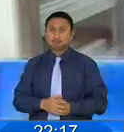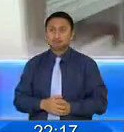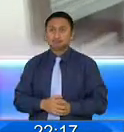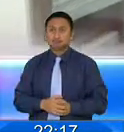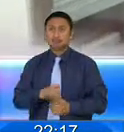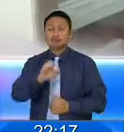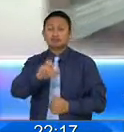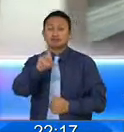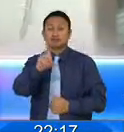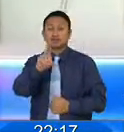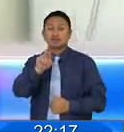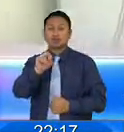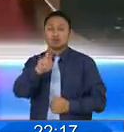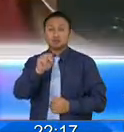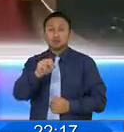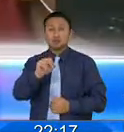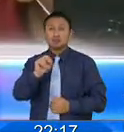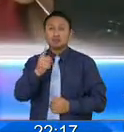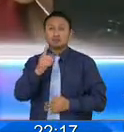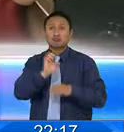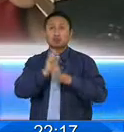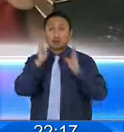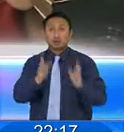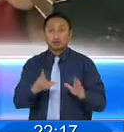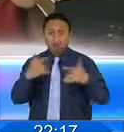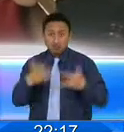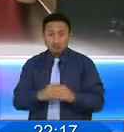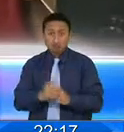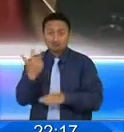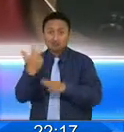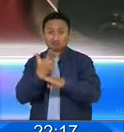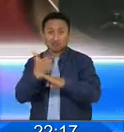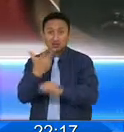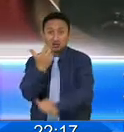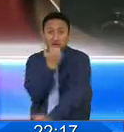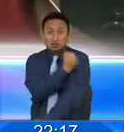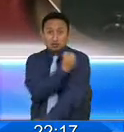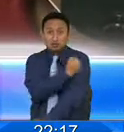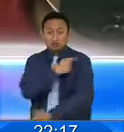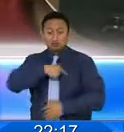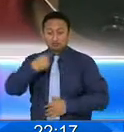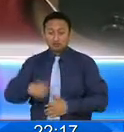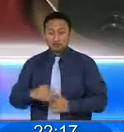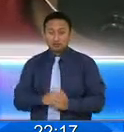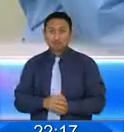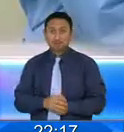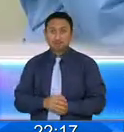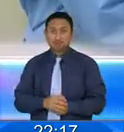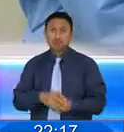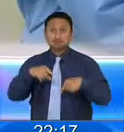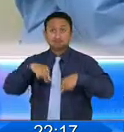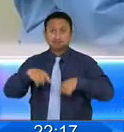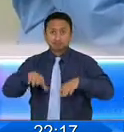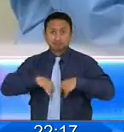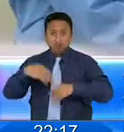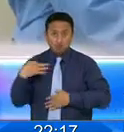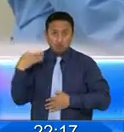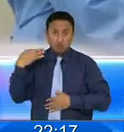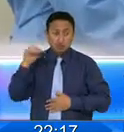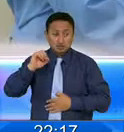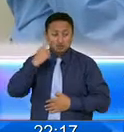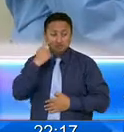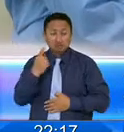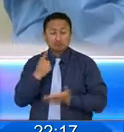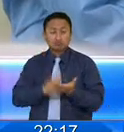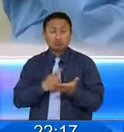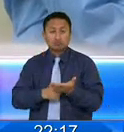Eduardo Ruiz es uno de los primeros ecuatorianos que recibió su tercera dosis de la vacuna china Sinovac. Él aceptó ser voluntario para un estudio